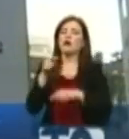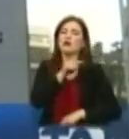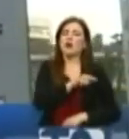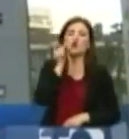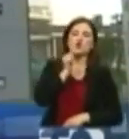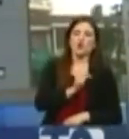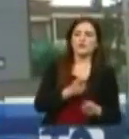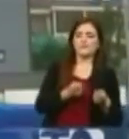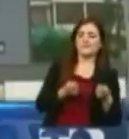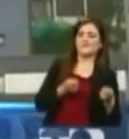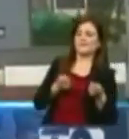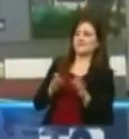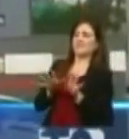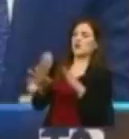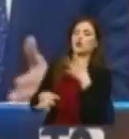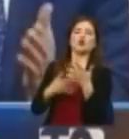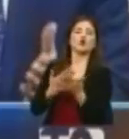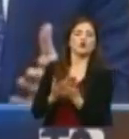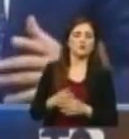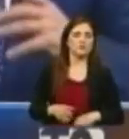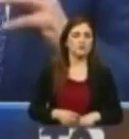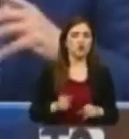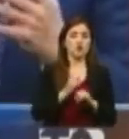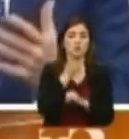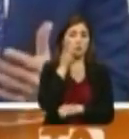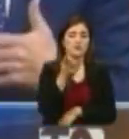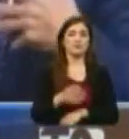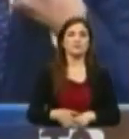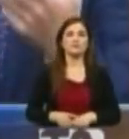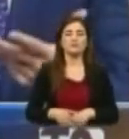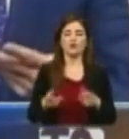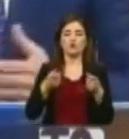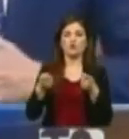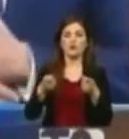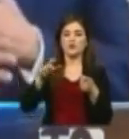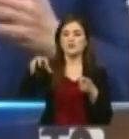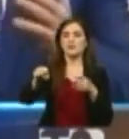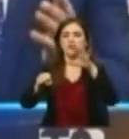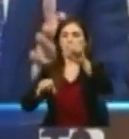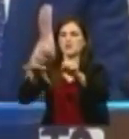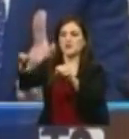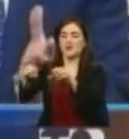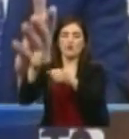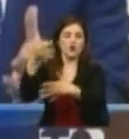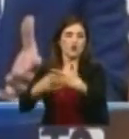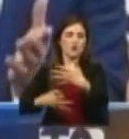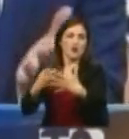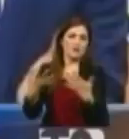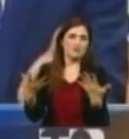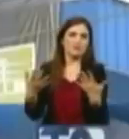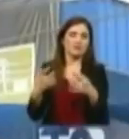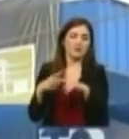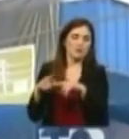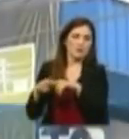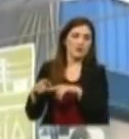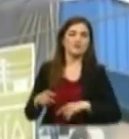Seguro Sucre en el mercado asegurador estatal. El monopolio es cuando alguien capta la totalidad de un